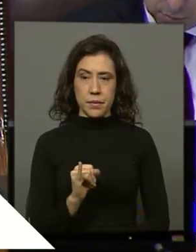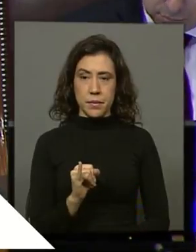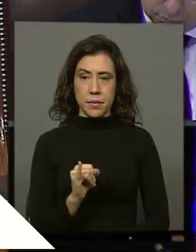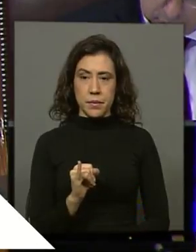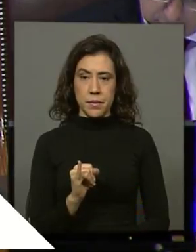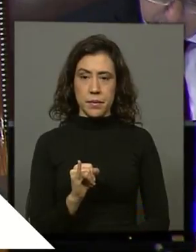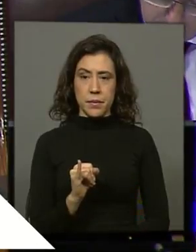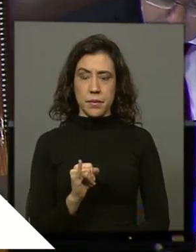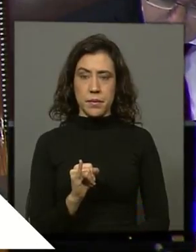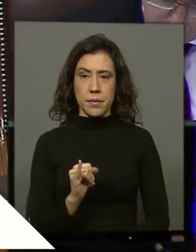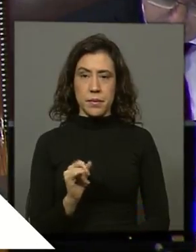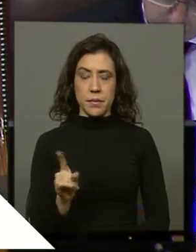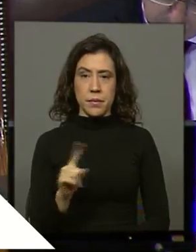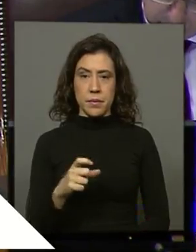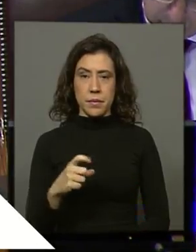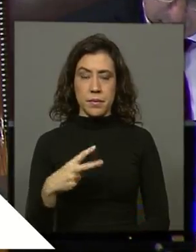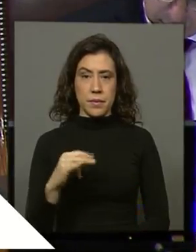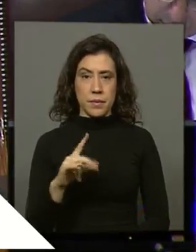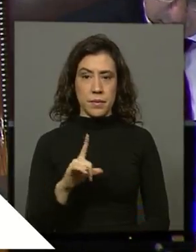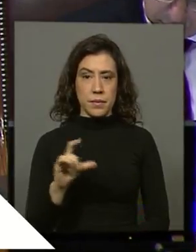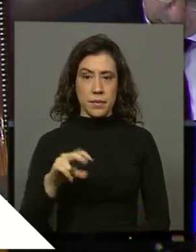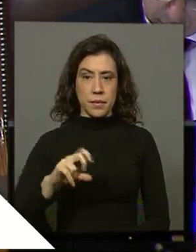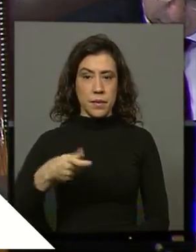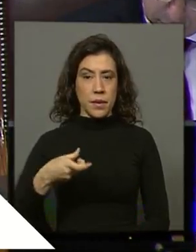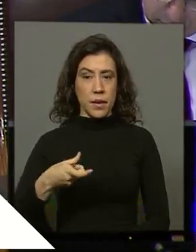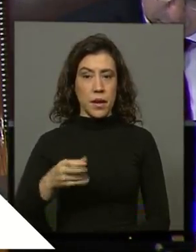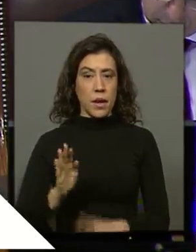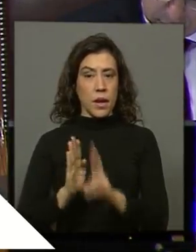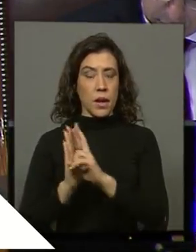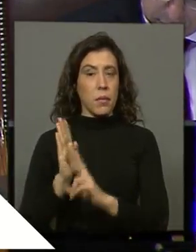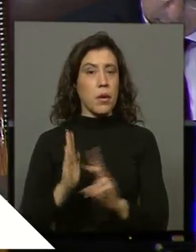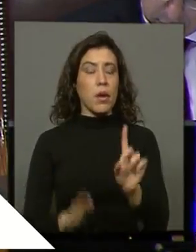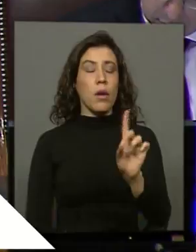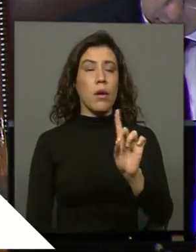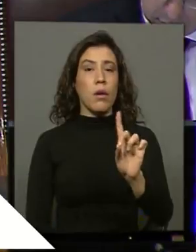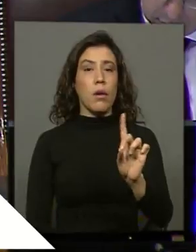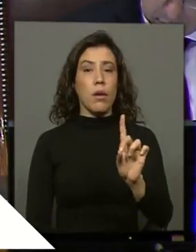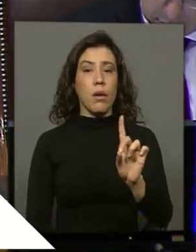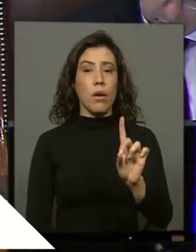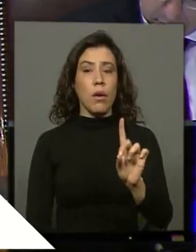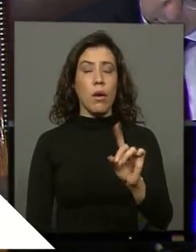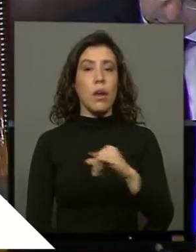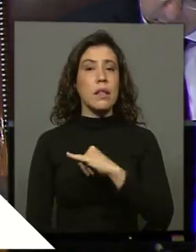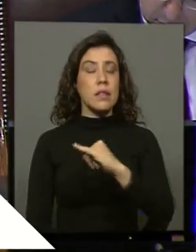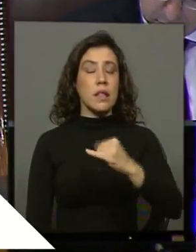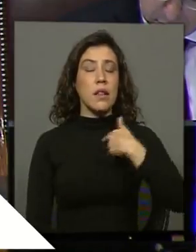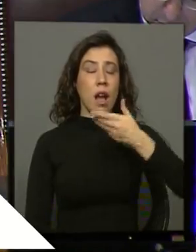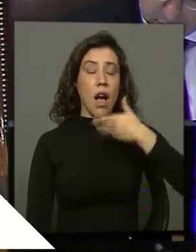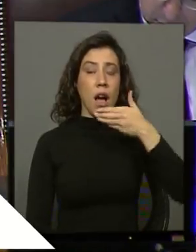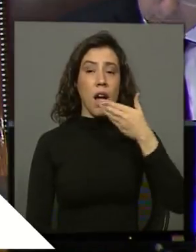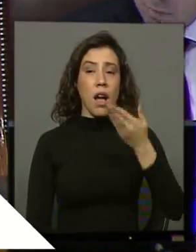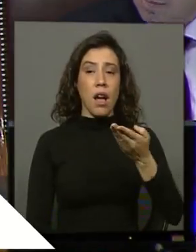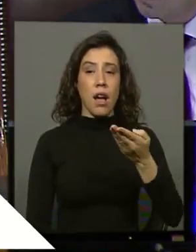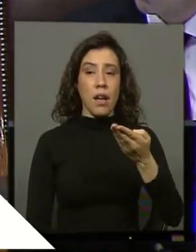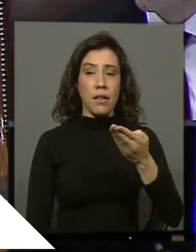diputado Marcelo Chilin reglamento no presidente para continuar con la intervención de